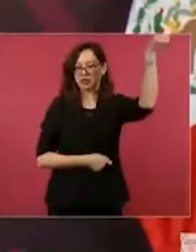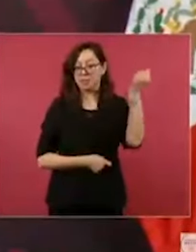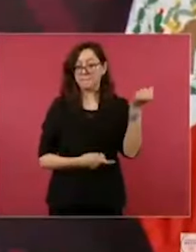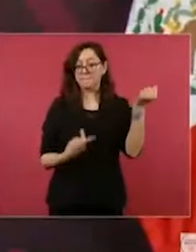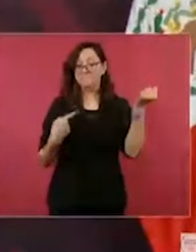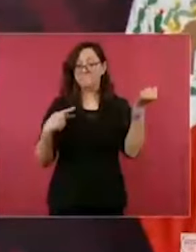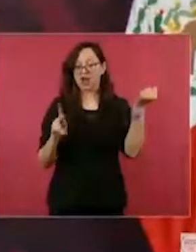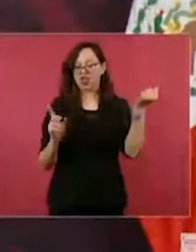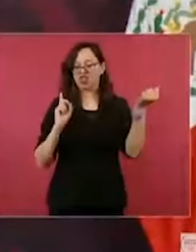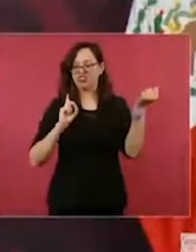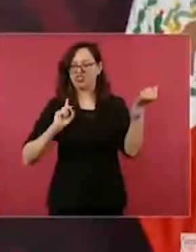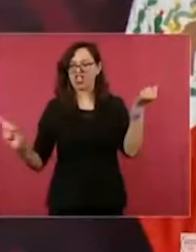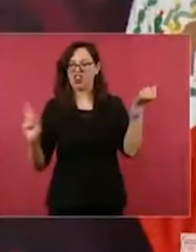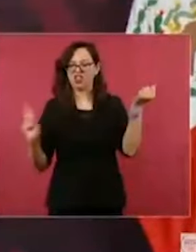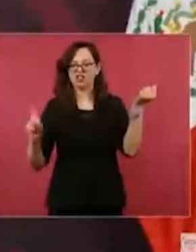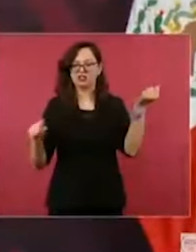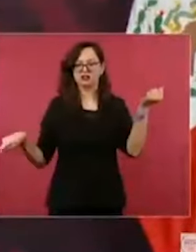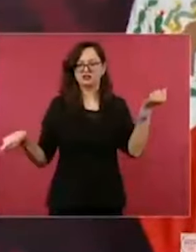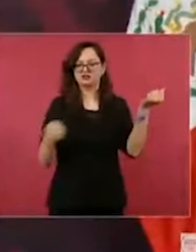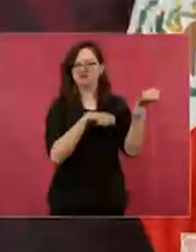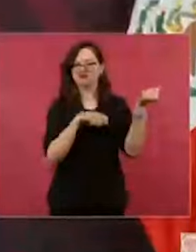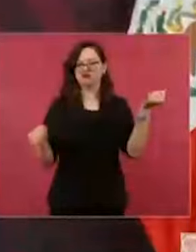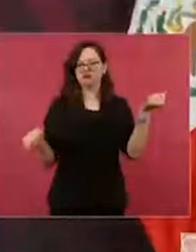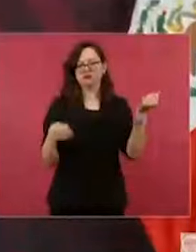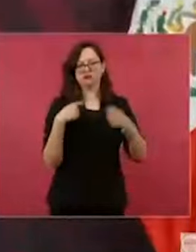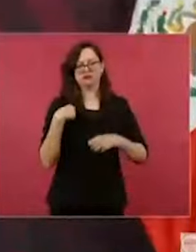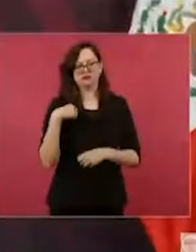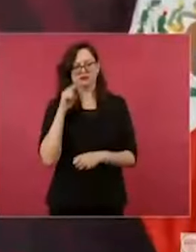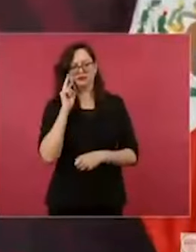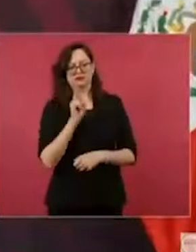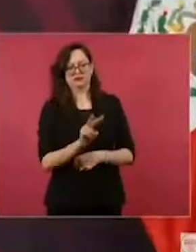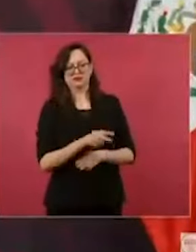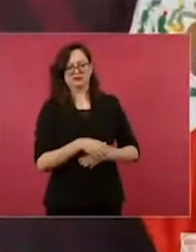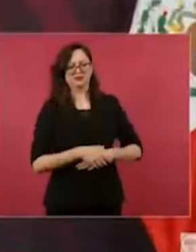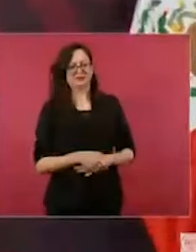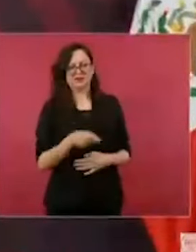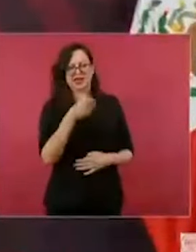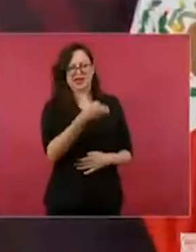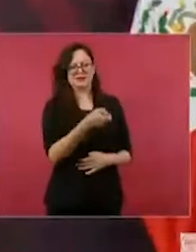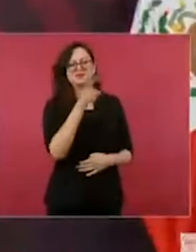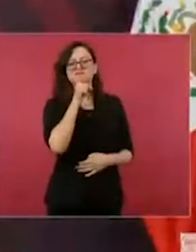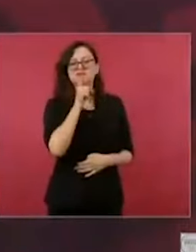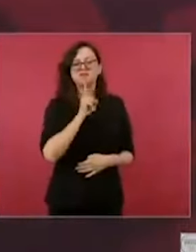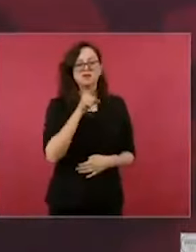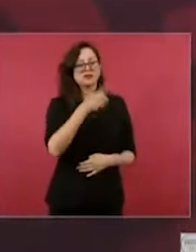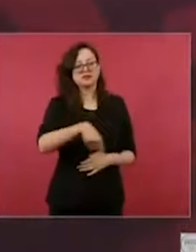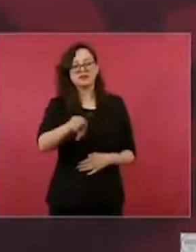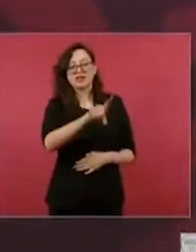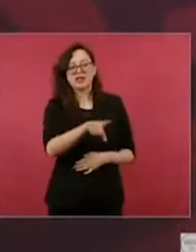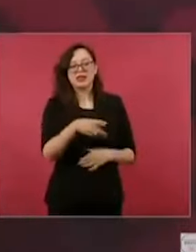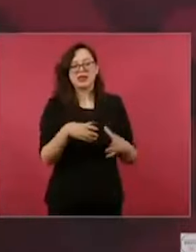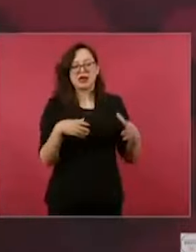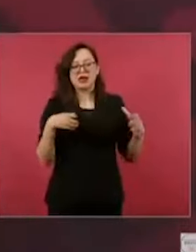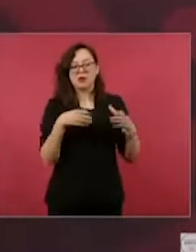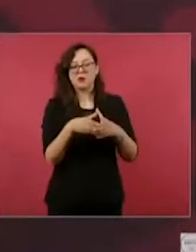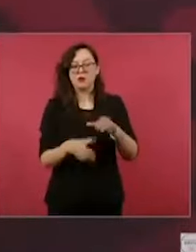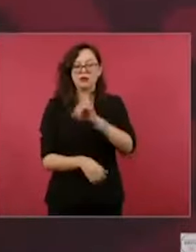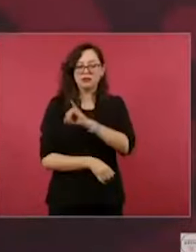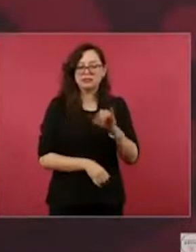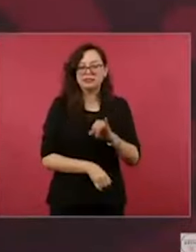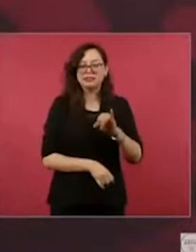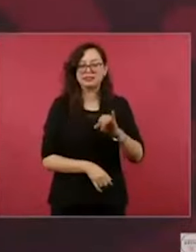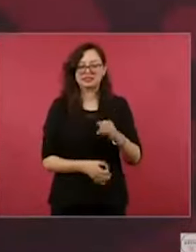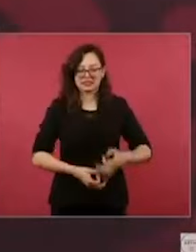López Obrador hoy reitera de que bueno se ha expresado no se puede cerrar la frontera México Estados Unidos